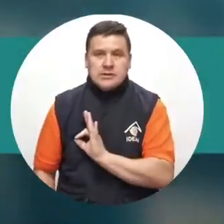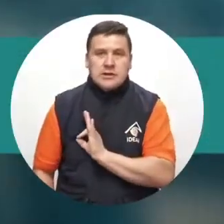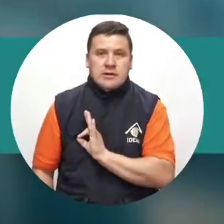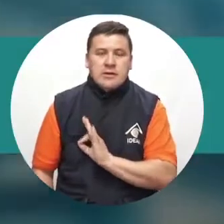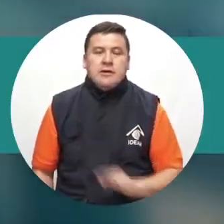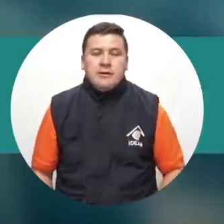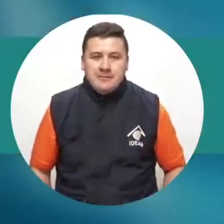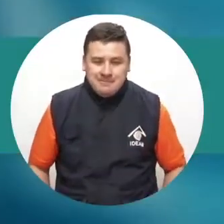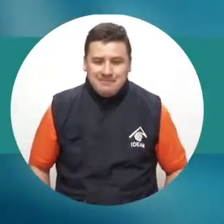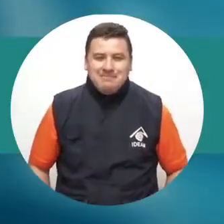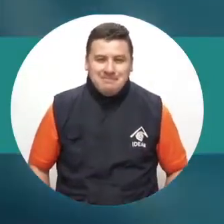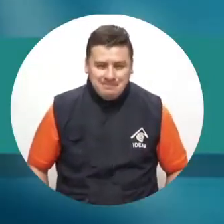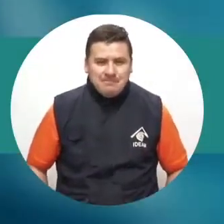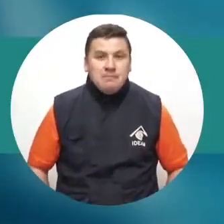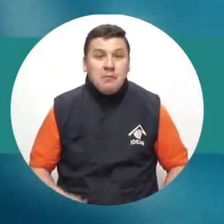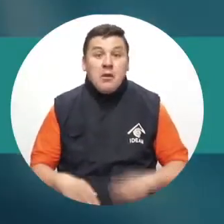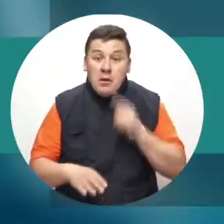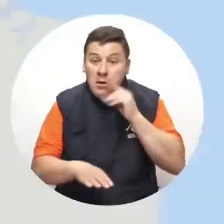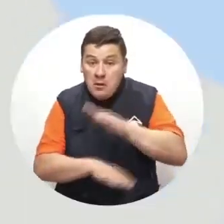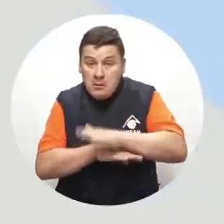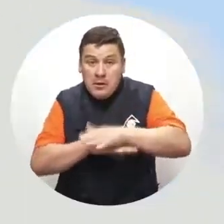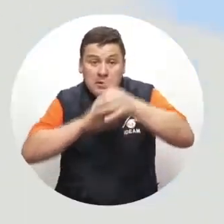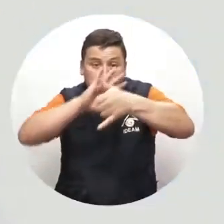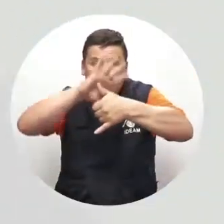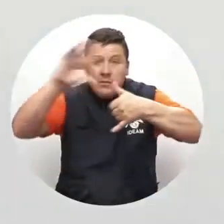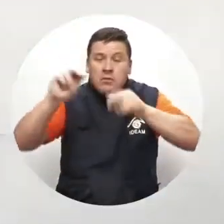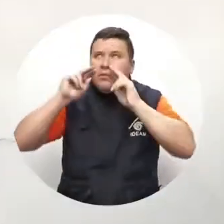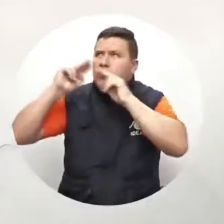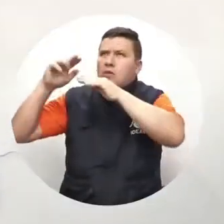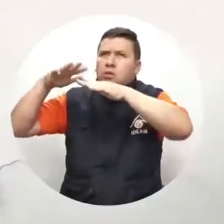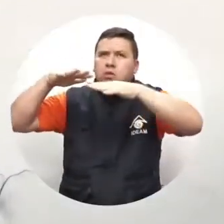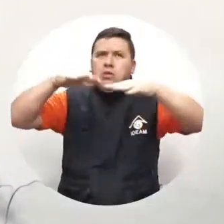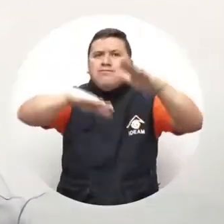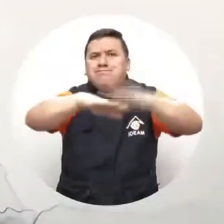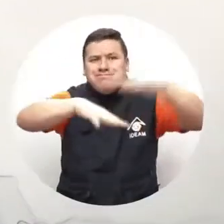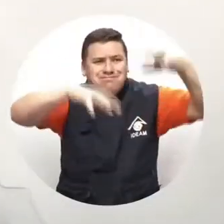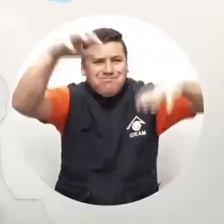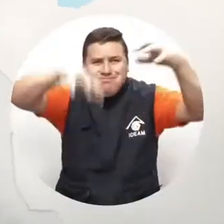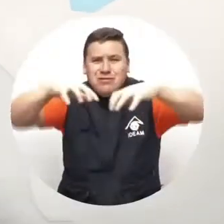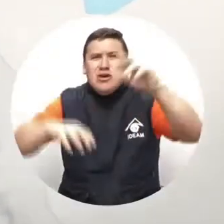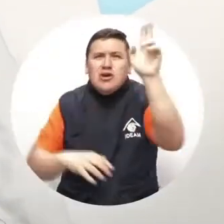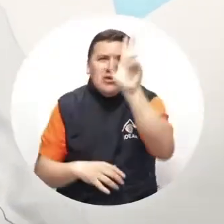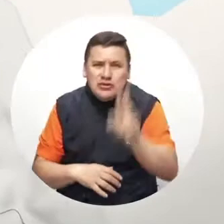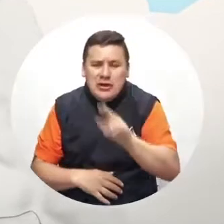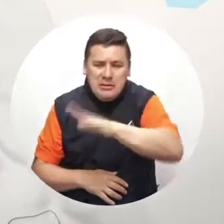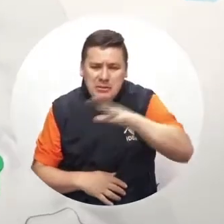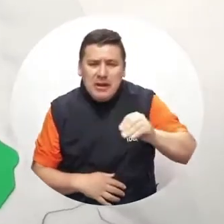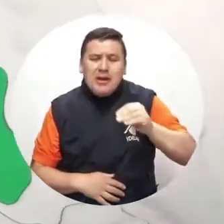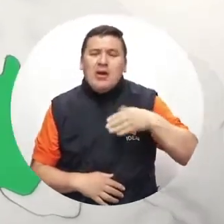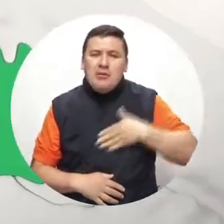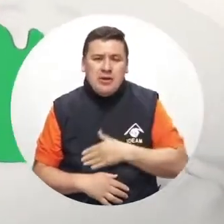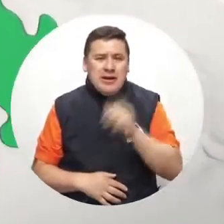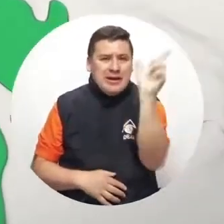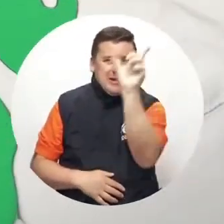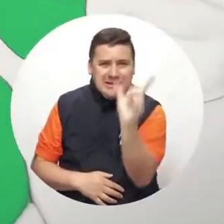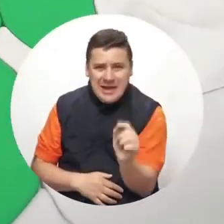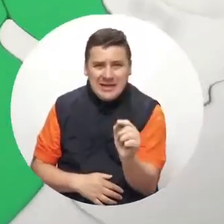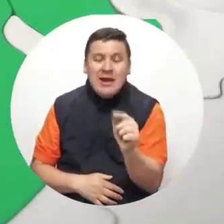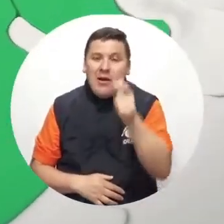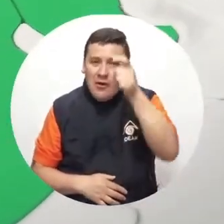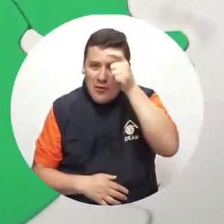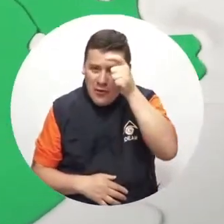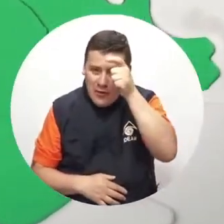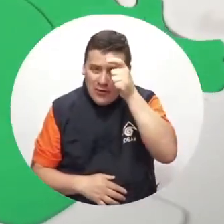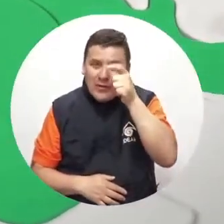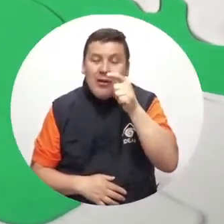Pronóstico para la tarde del sábado. Avanza la tarde en la región caribeña y se advierten lluvias sobre Sucre, Magdalena,